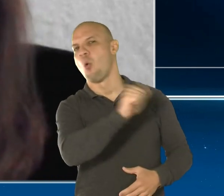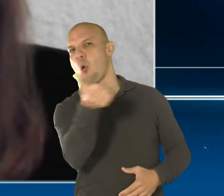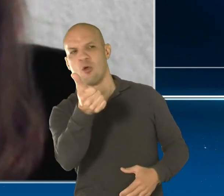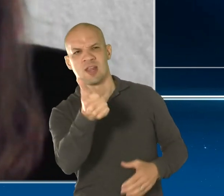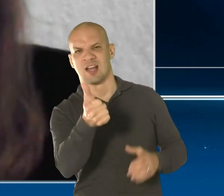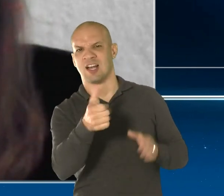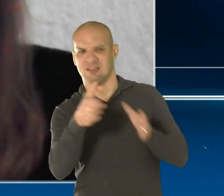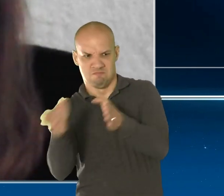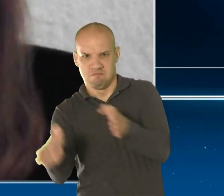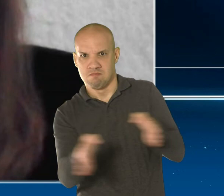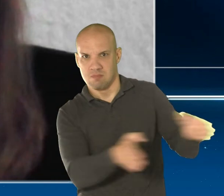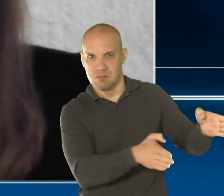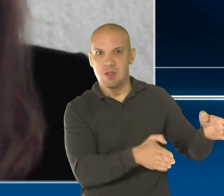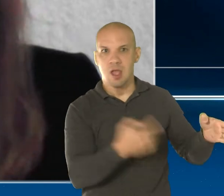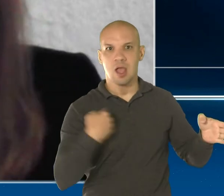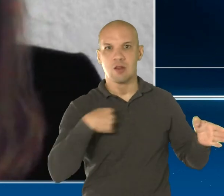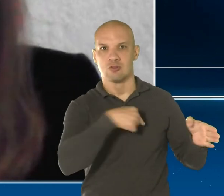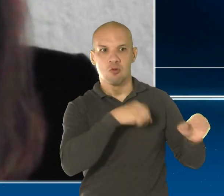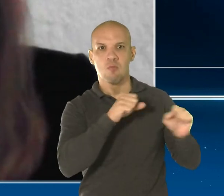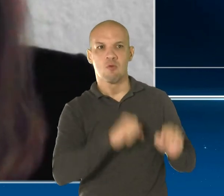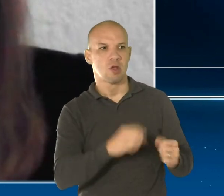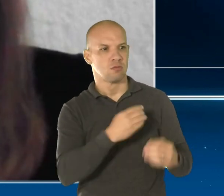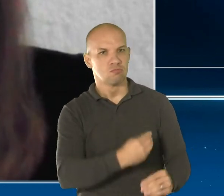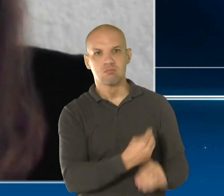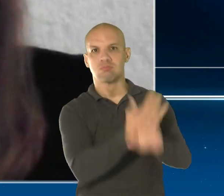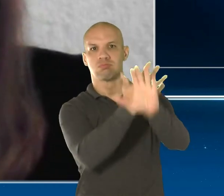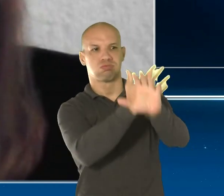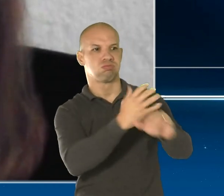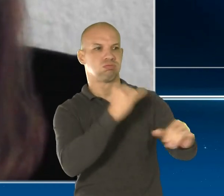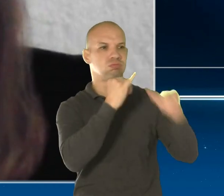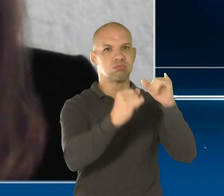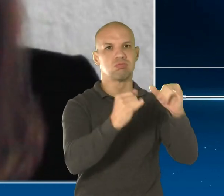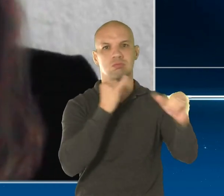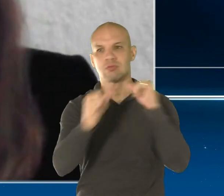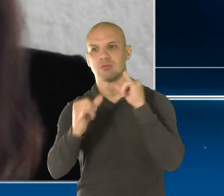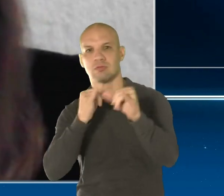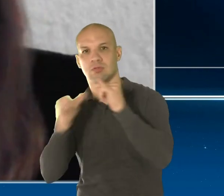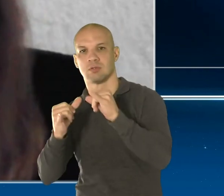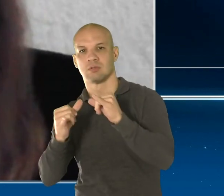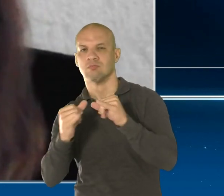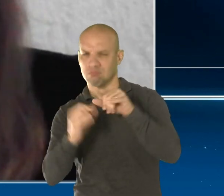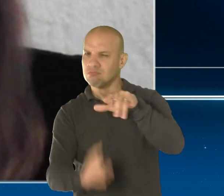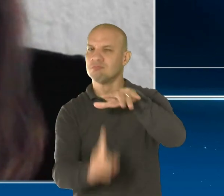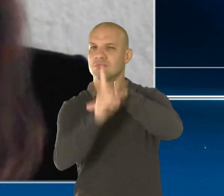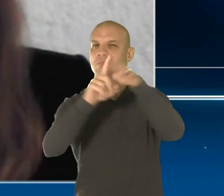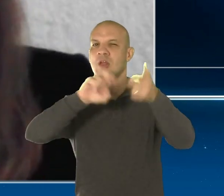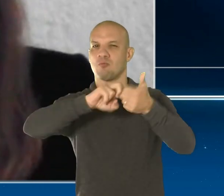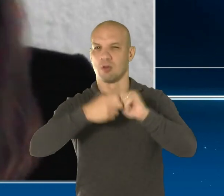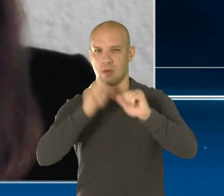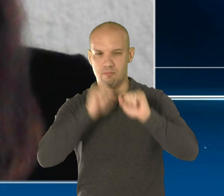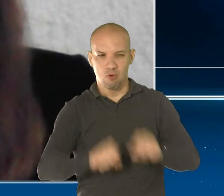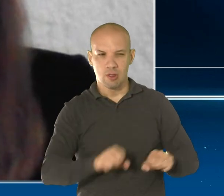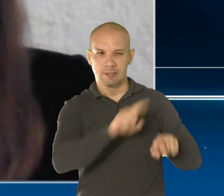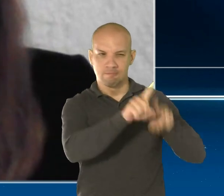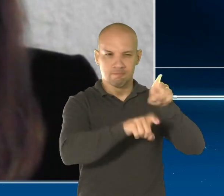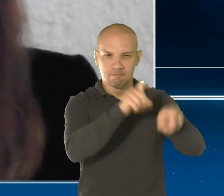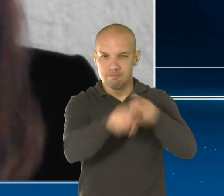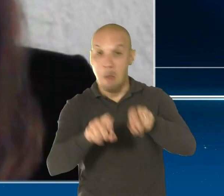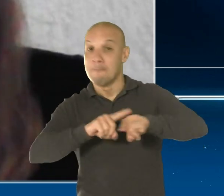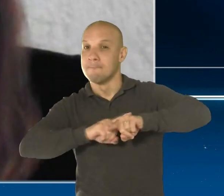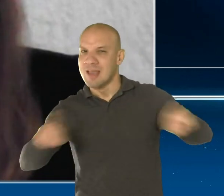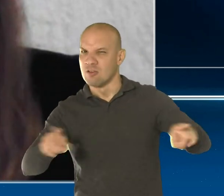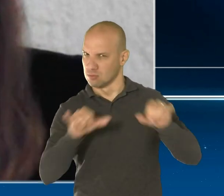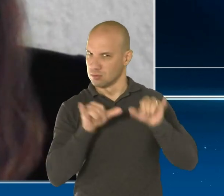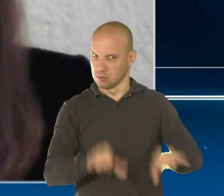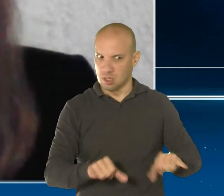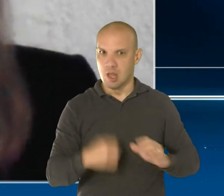estrategias para poder nosotros entrevistar. Sin embargo, sí nos vimos con algunos problemas para poderlo realizar. Pero sí, definitivamente